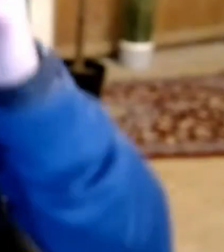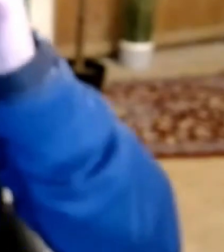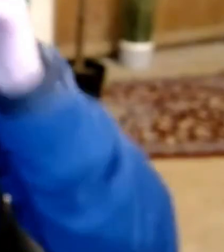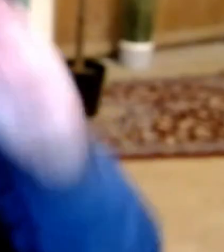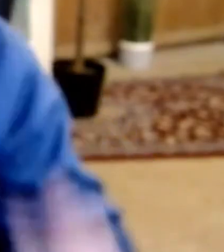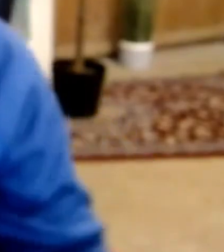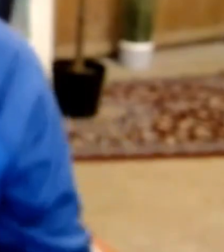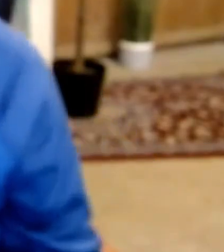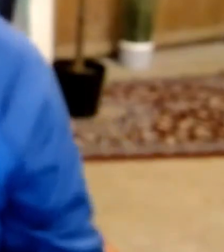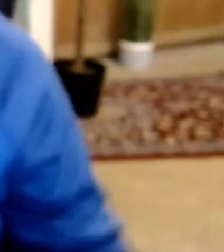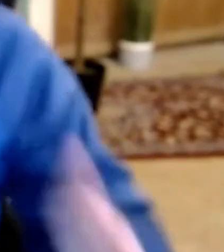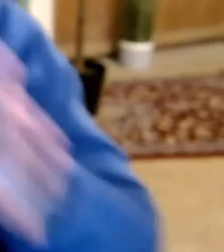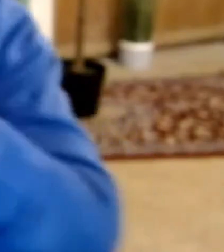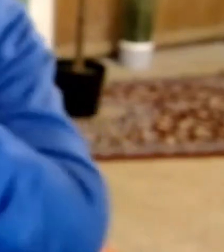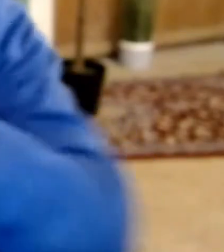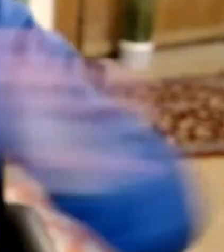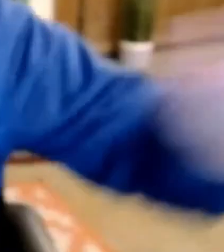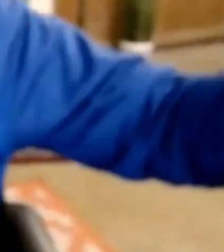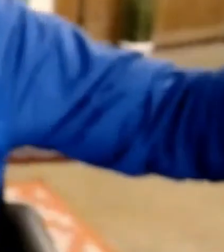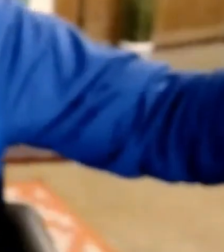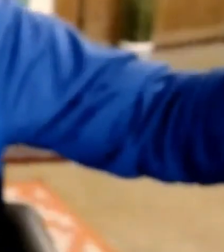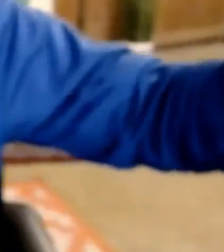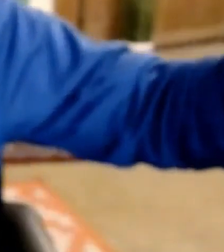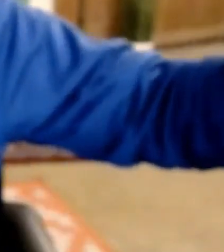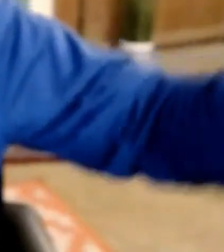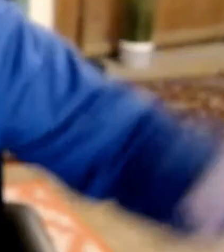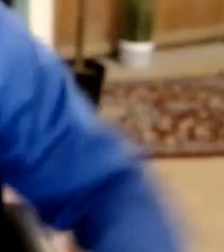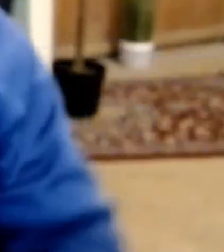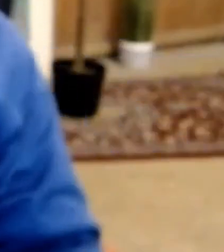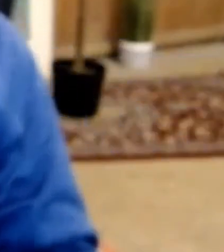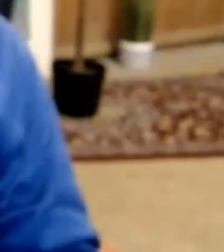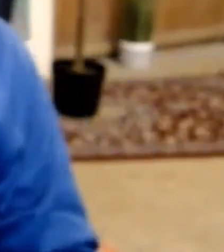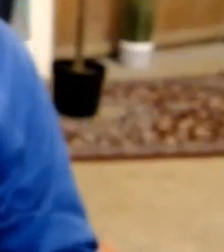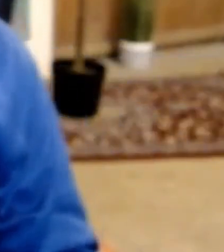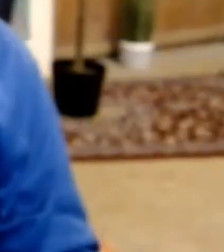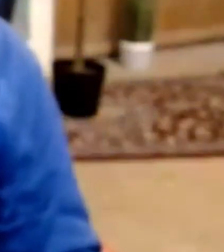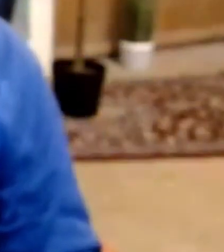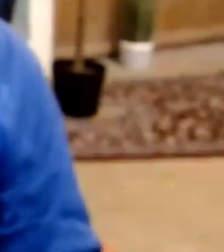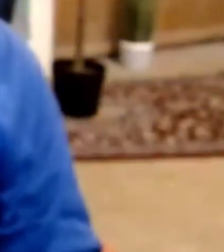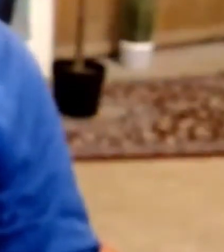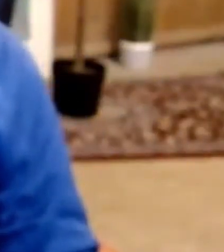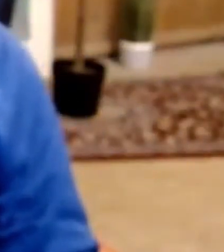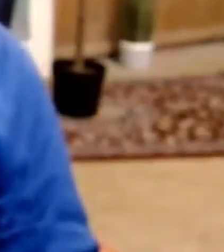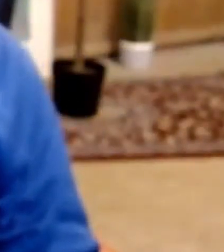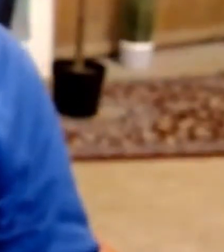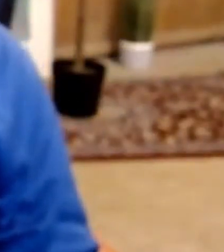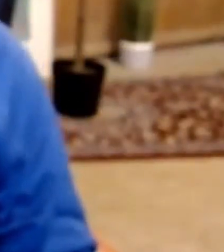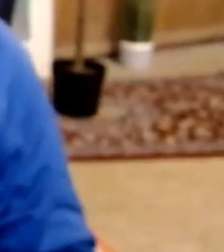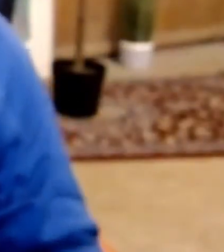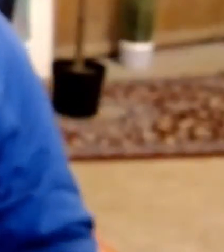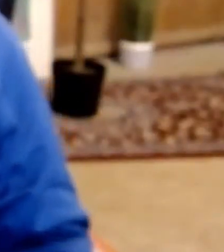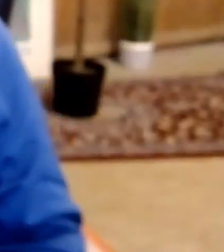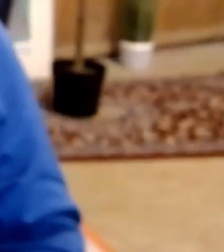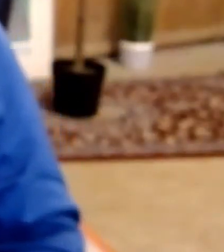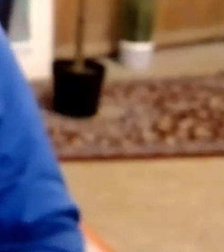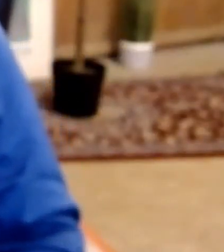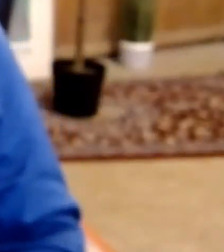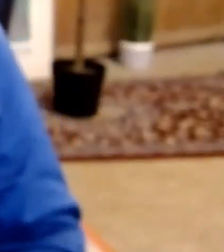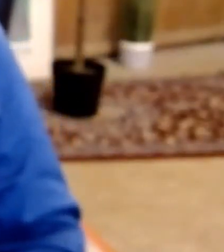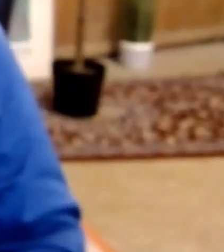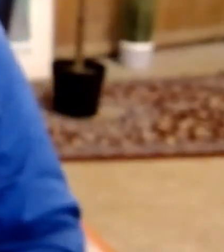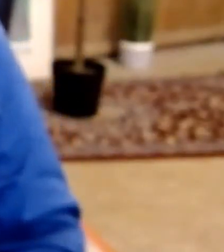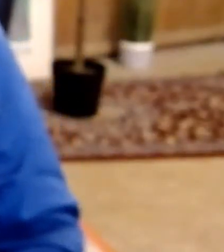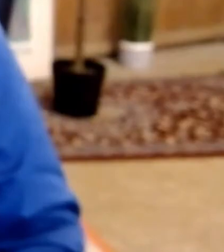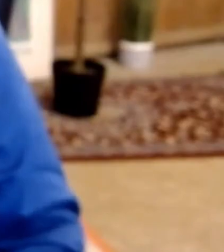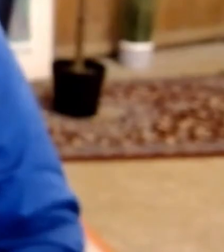estar cortando, nos vamos a ir directamente al enlace con Vicente Serrano, quien se está trasladando en estos momentos a un lugar muy especial en el